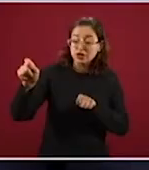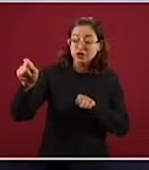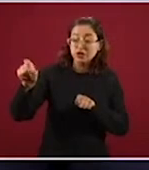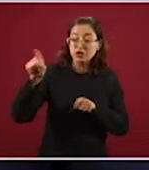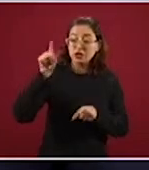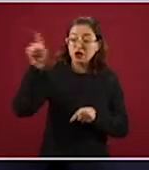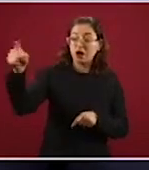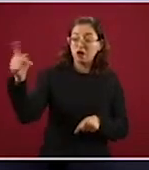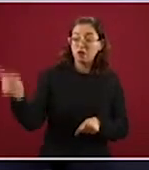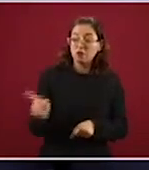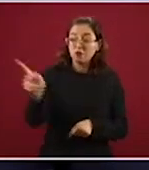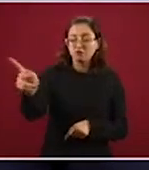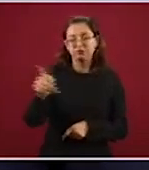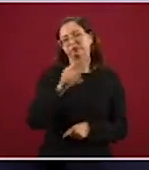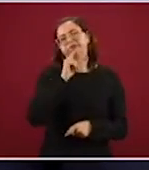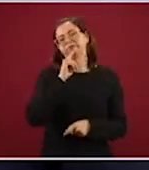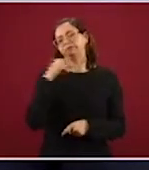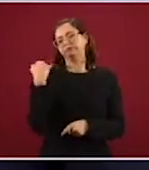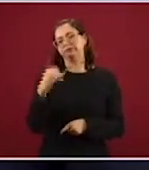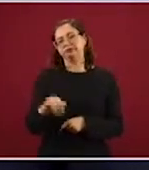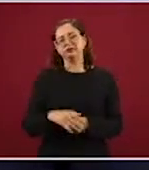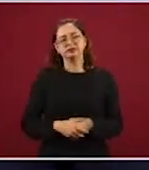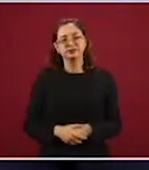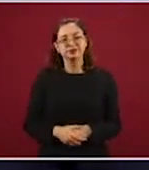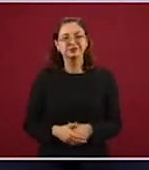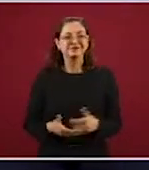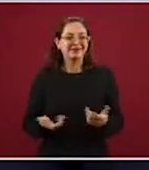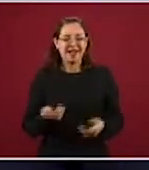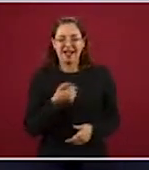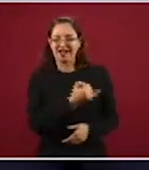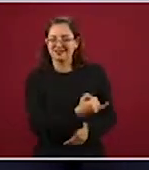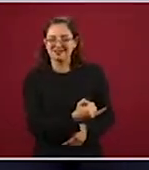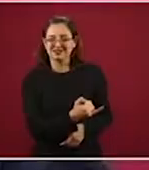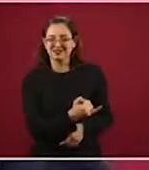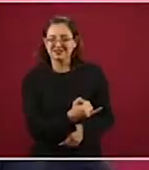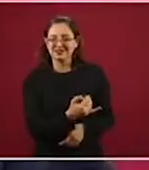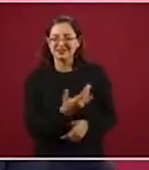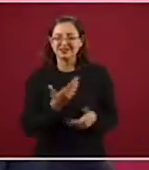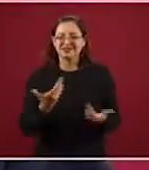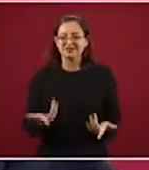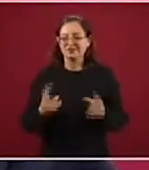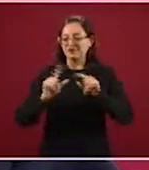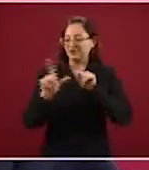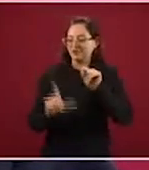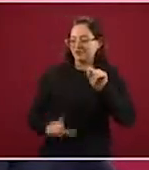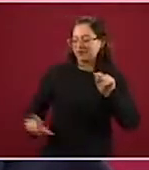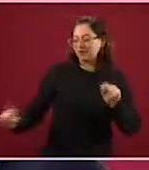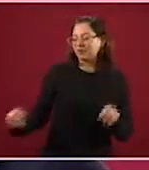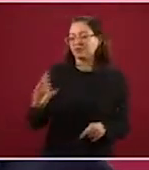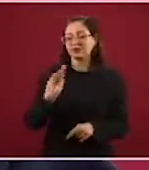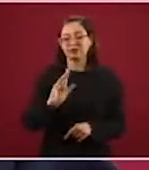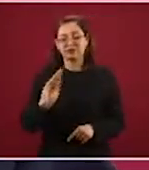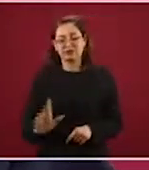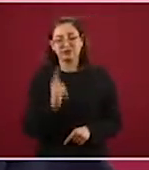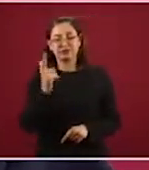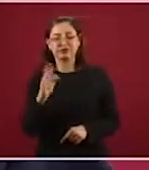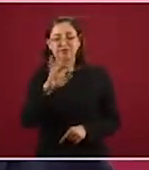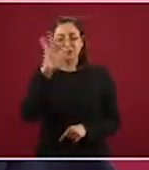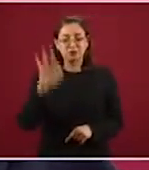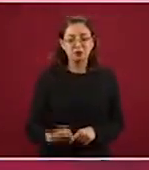a los pueblos tenemos el 97 por ciento del territorio electrificado